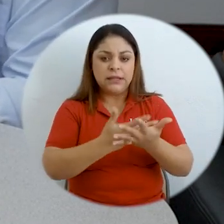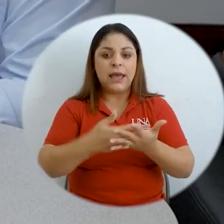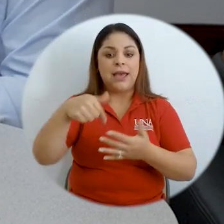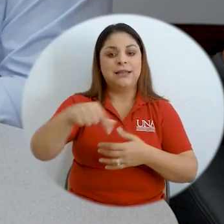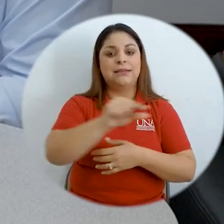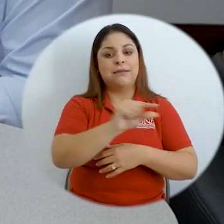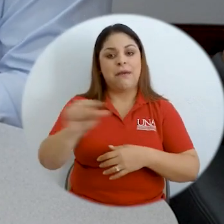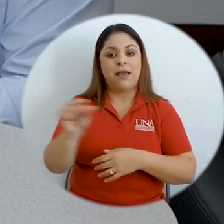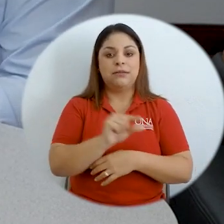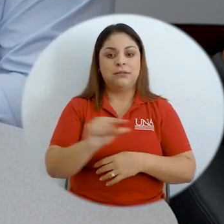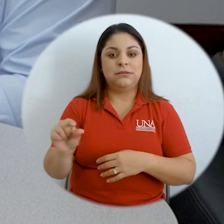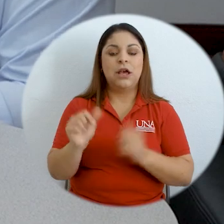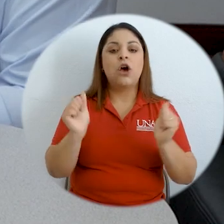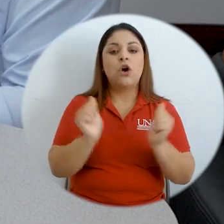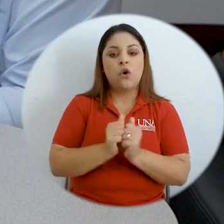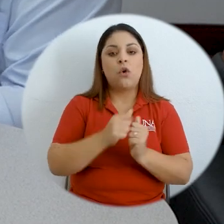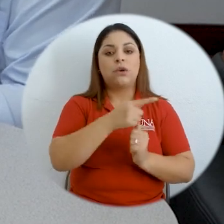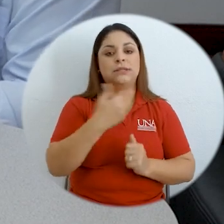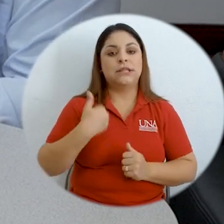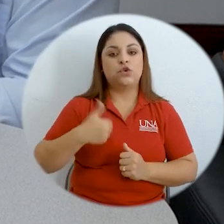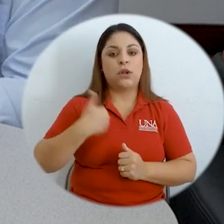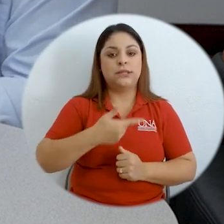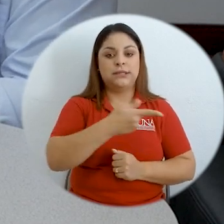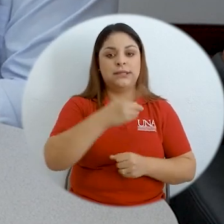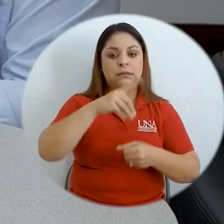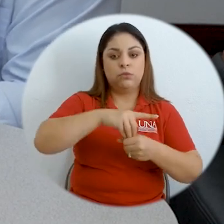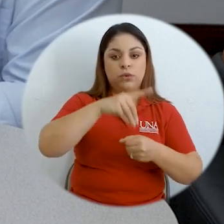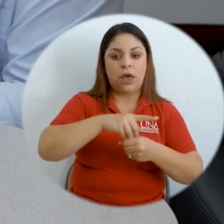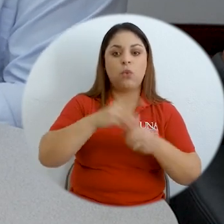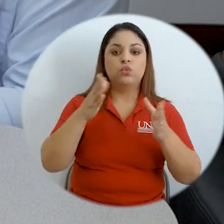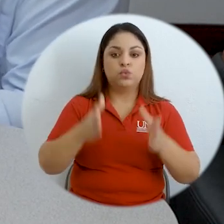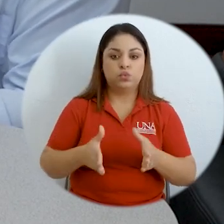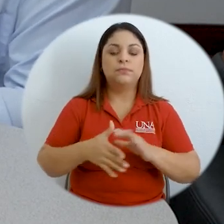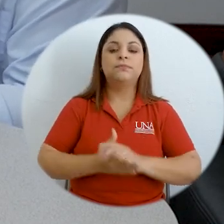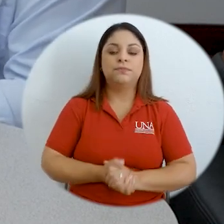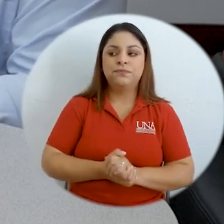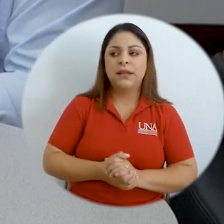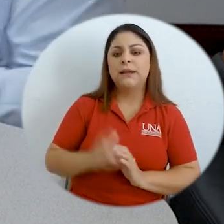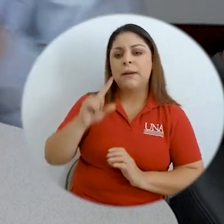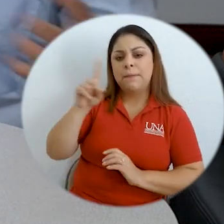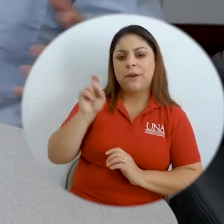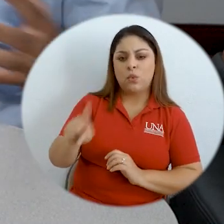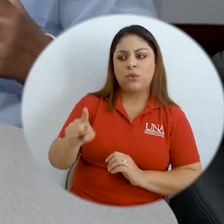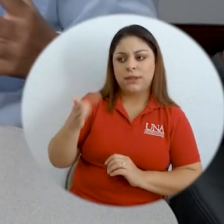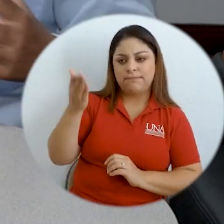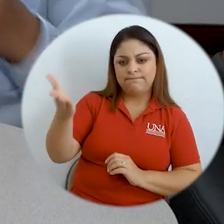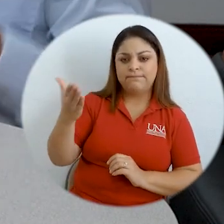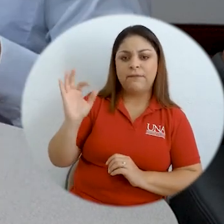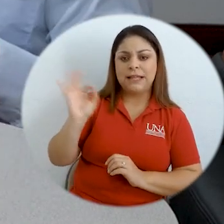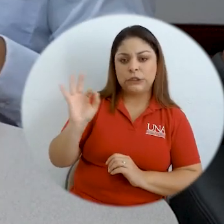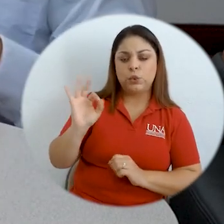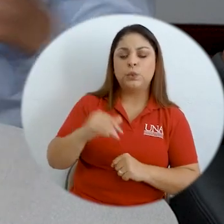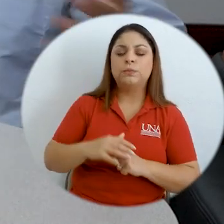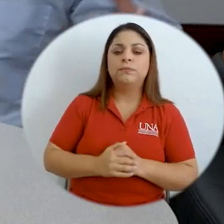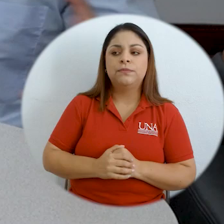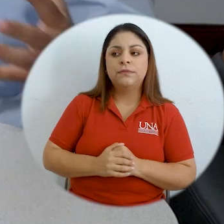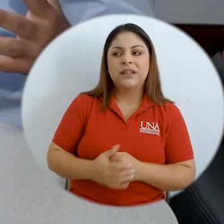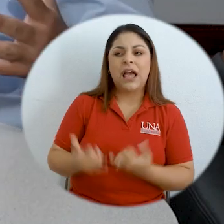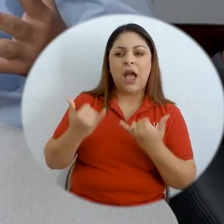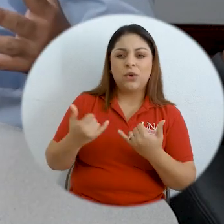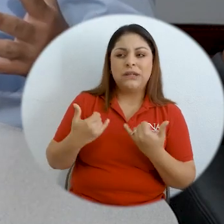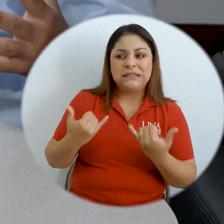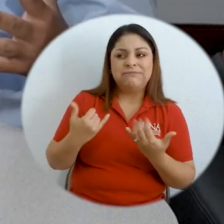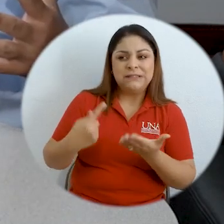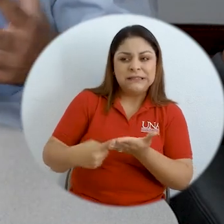ejercer en las próximas semanas con los señores y señoras diputados. Don Francisco, en medio de este tema surgen